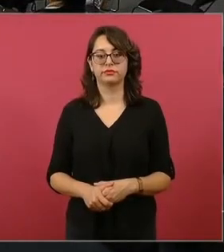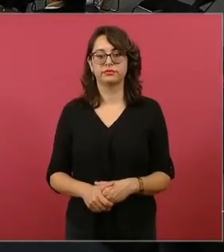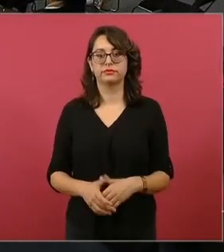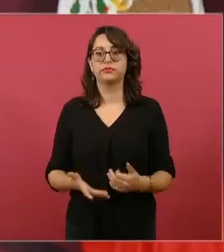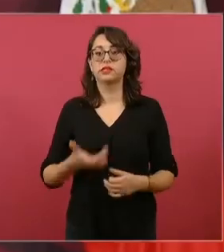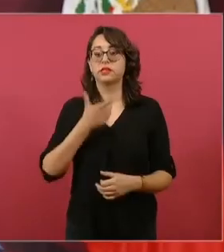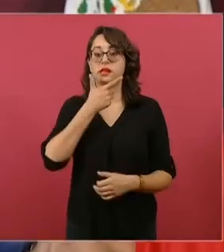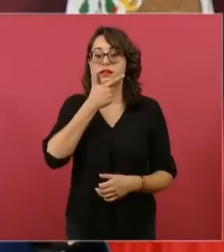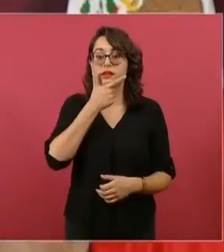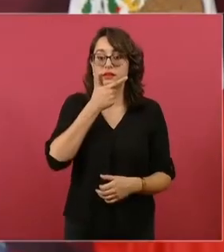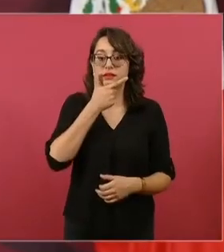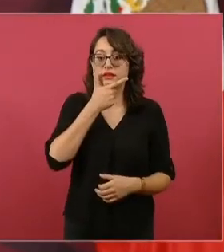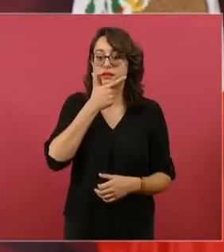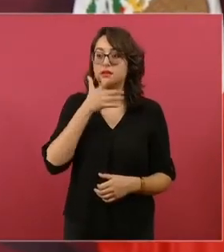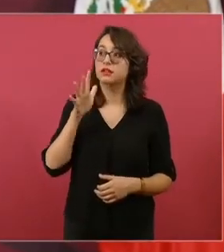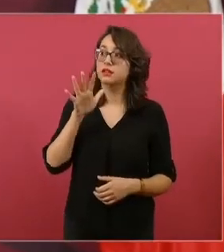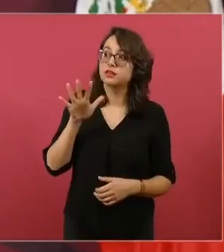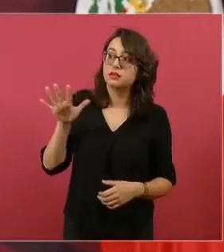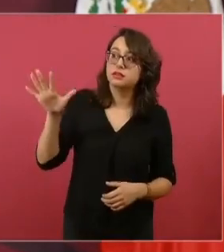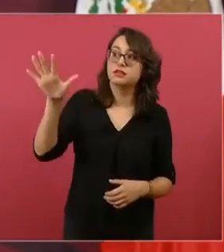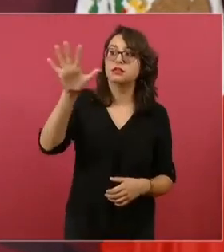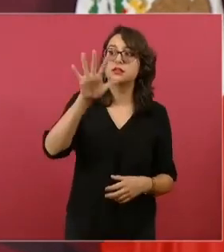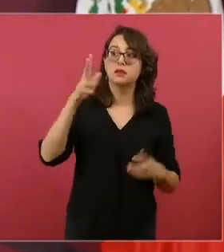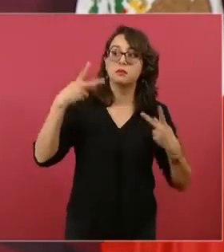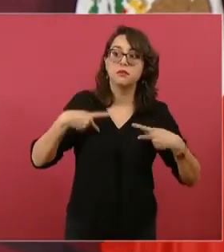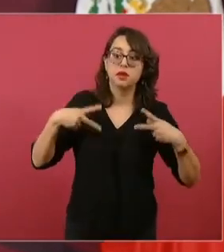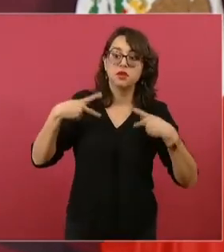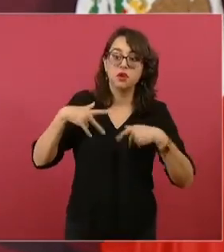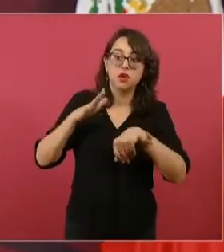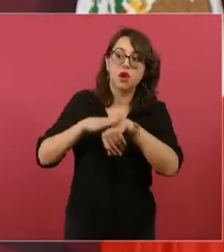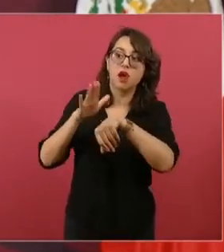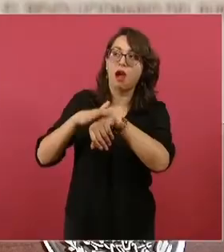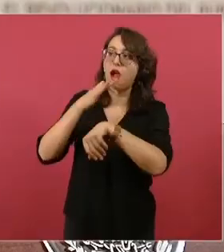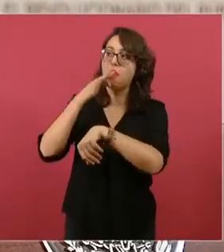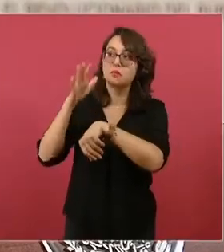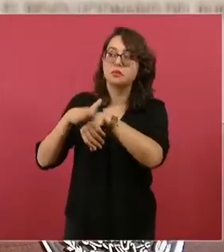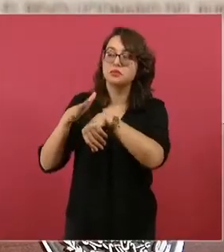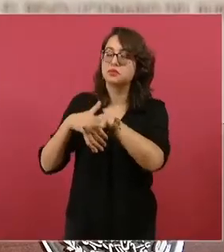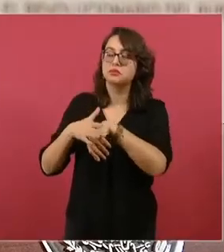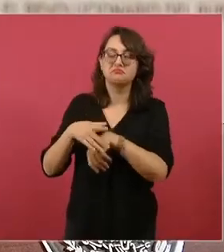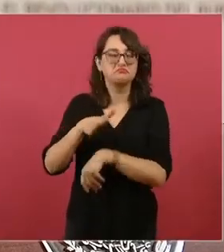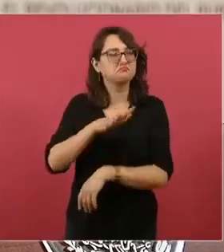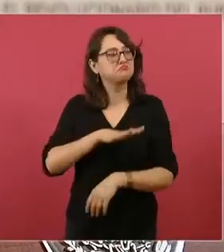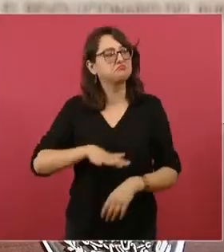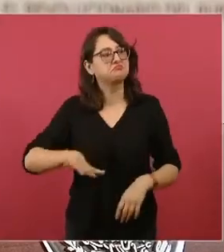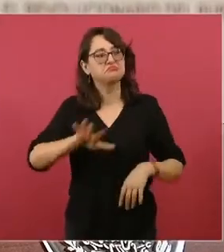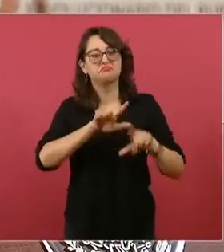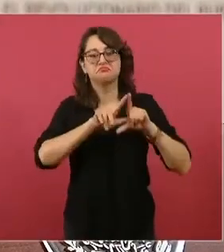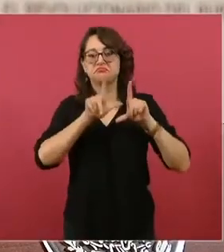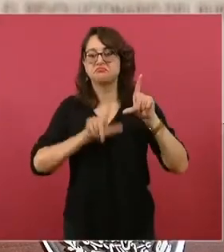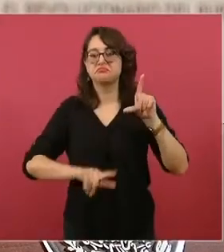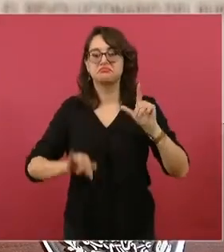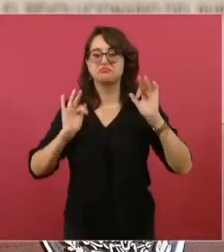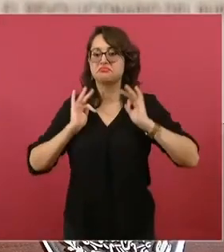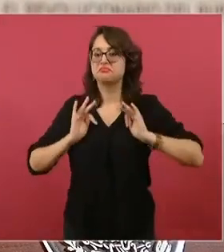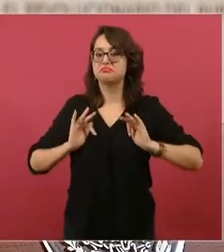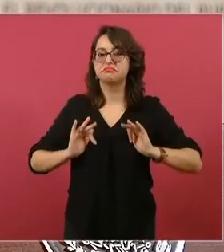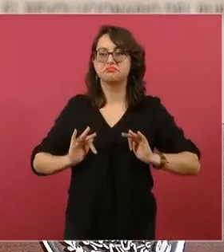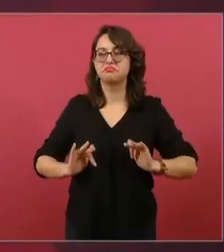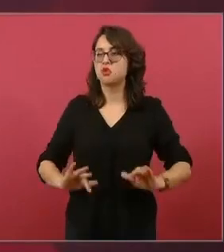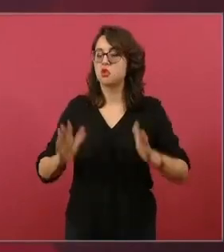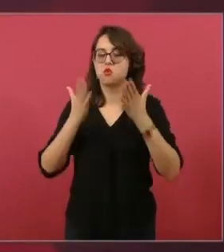ciudadanos ingleses que no hay nada que temer en México, que